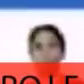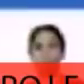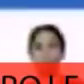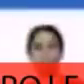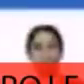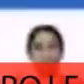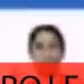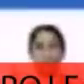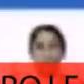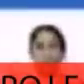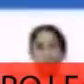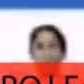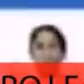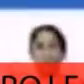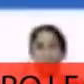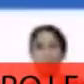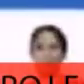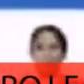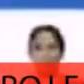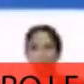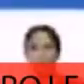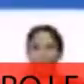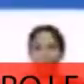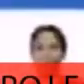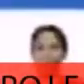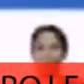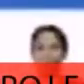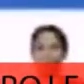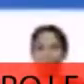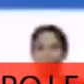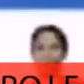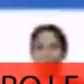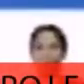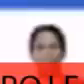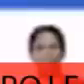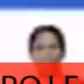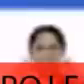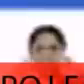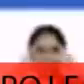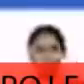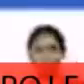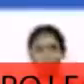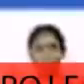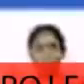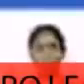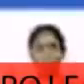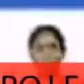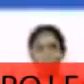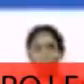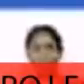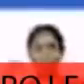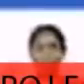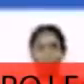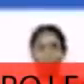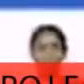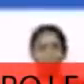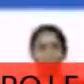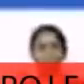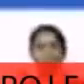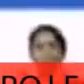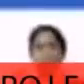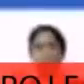las elecciones? ¿No? Primer punto. Todos sabemos que el chavismo no tiene esos 7 millones de votos, pero uh-huh. ellos legitiman esa realidad